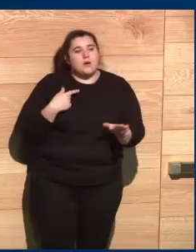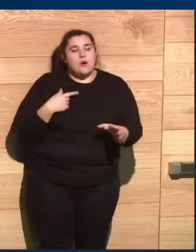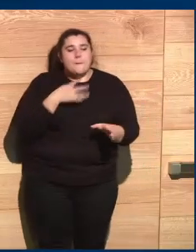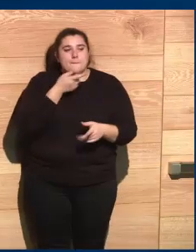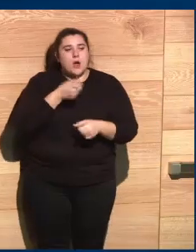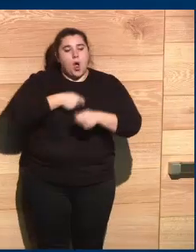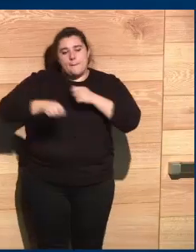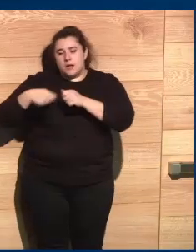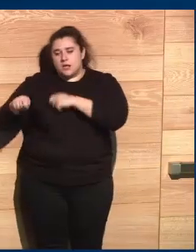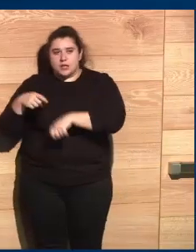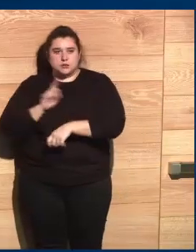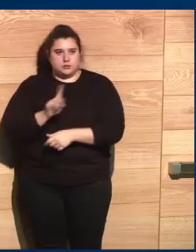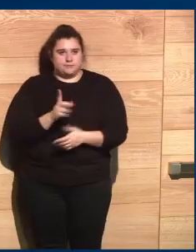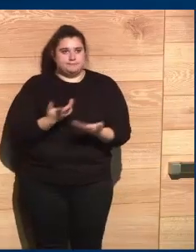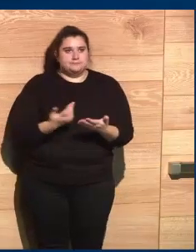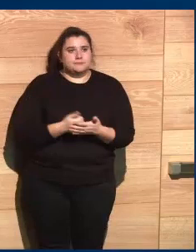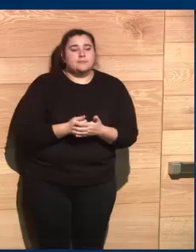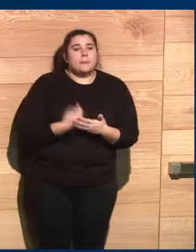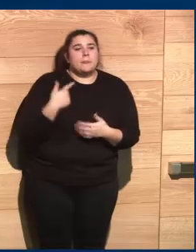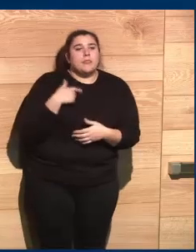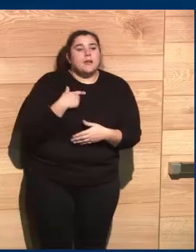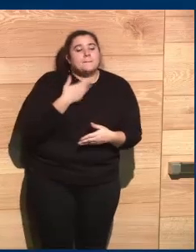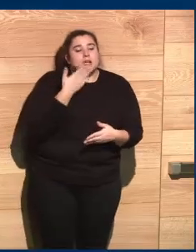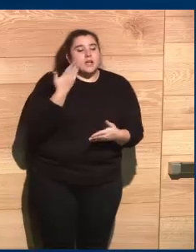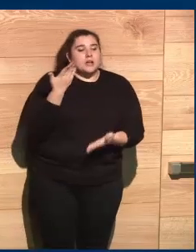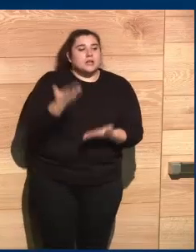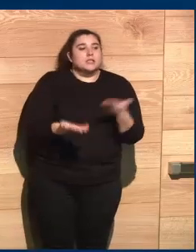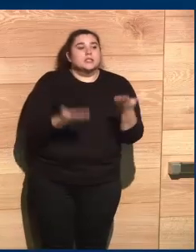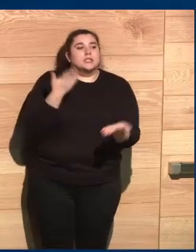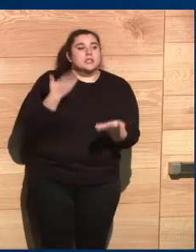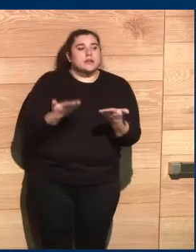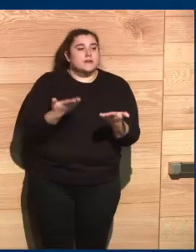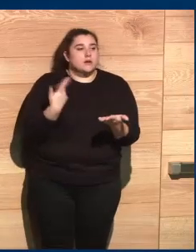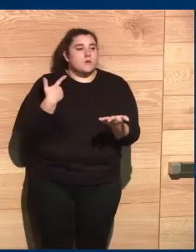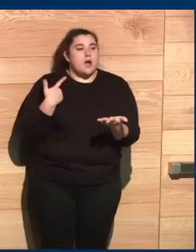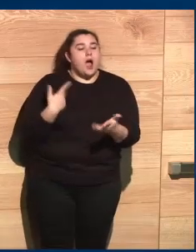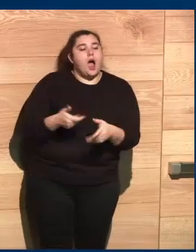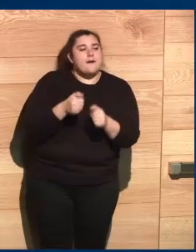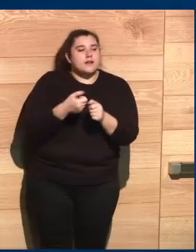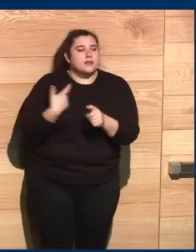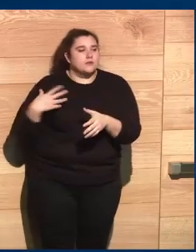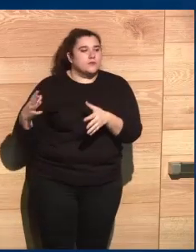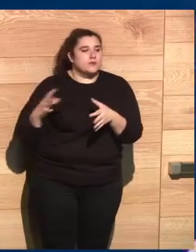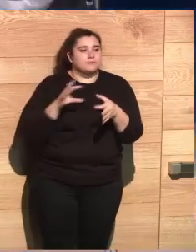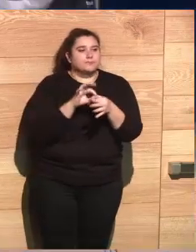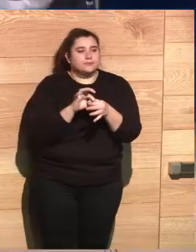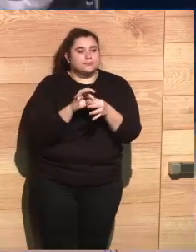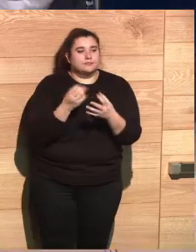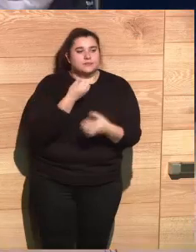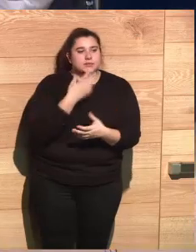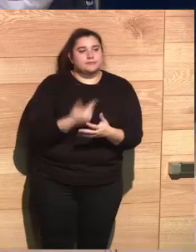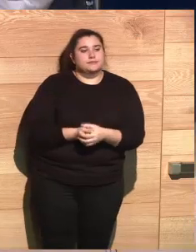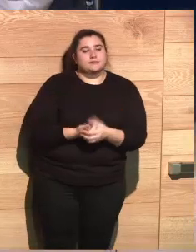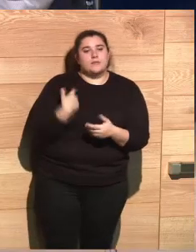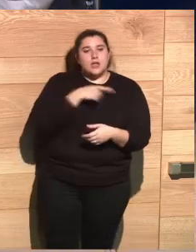En realidad lo que hicieron fue unificar la manera que tenían de evaluar los videojuegos. Yo no sé, esto salió a raíz de